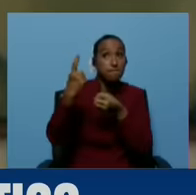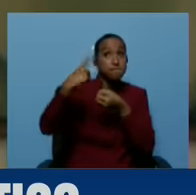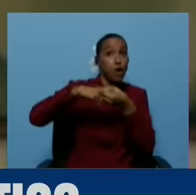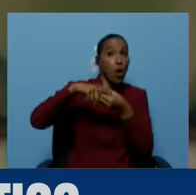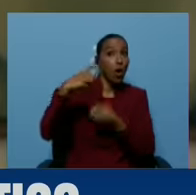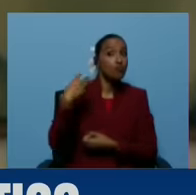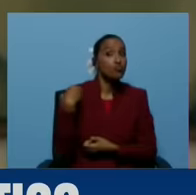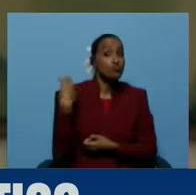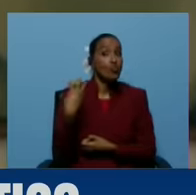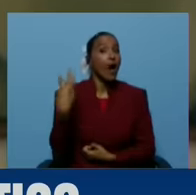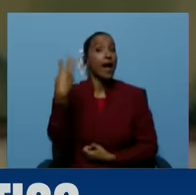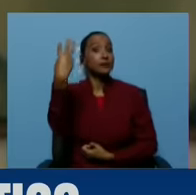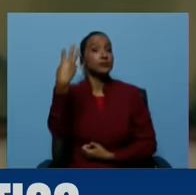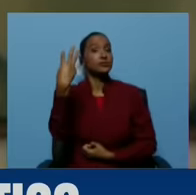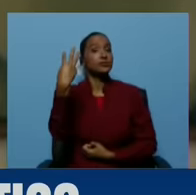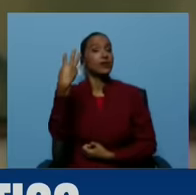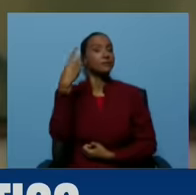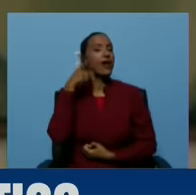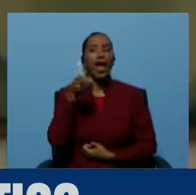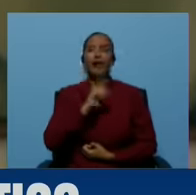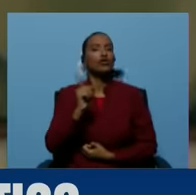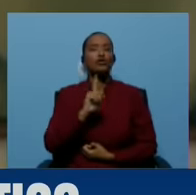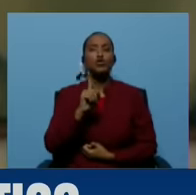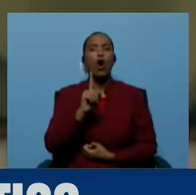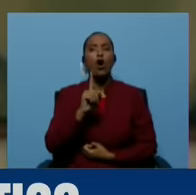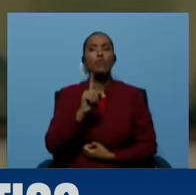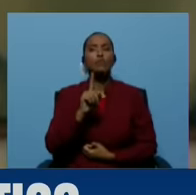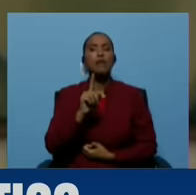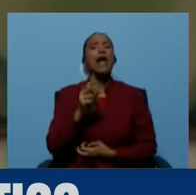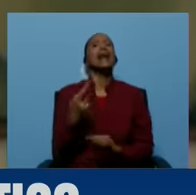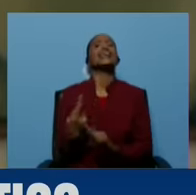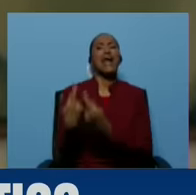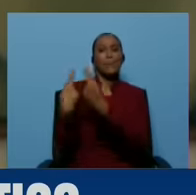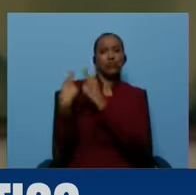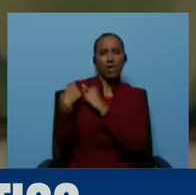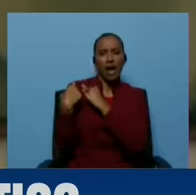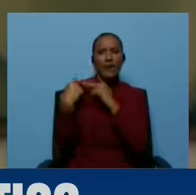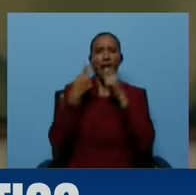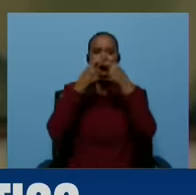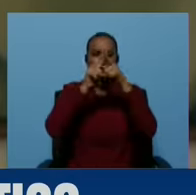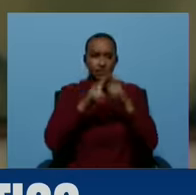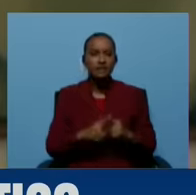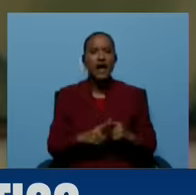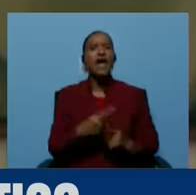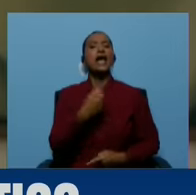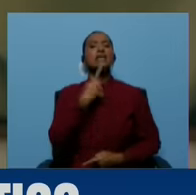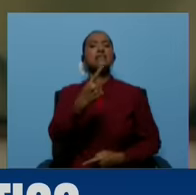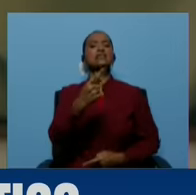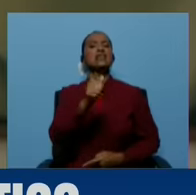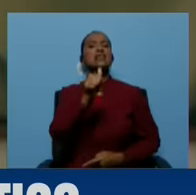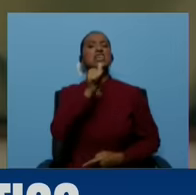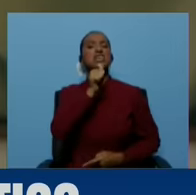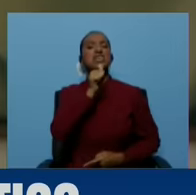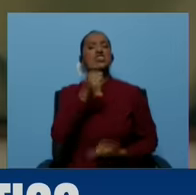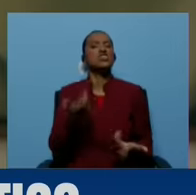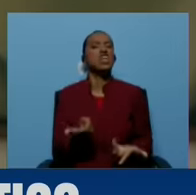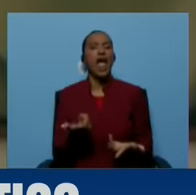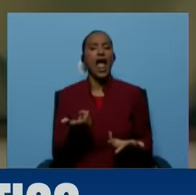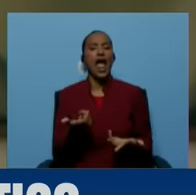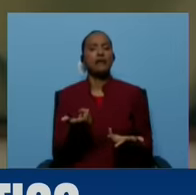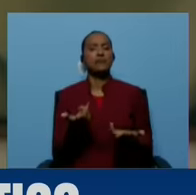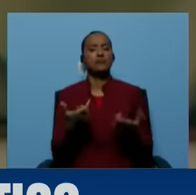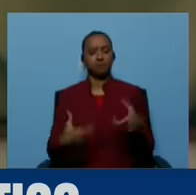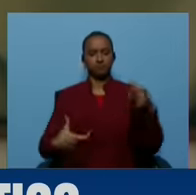no es el mecanismo oficial para totalizar y proclamar cargos de elección popular en